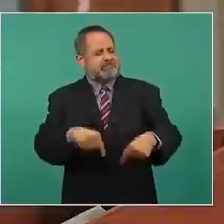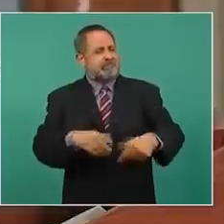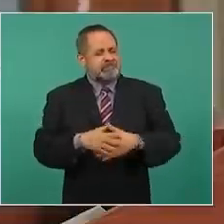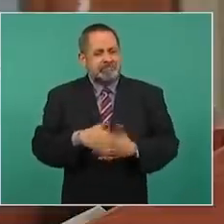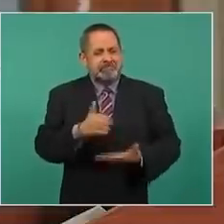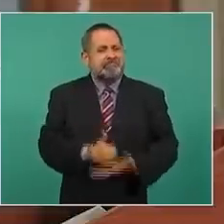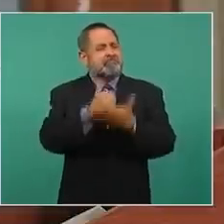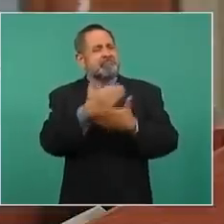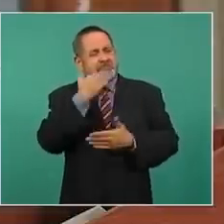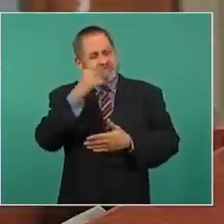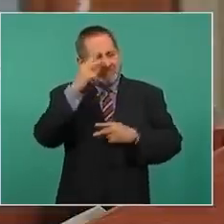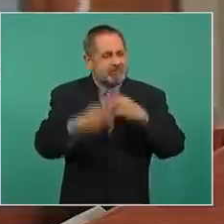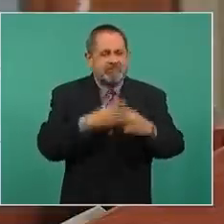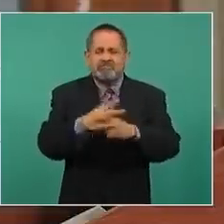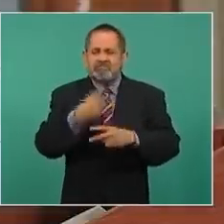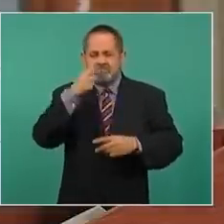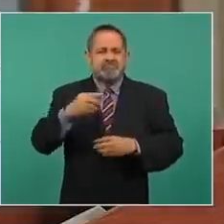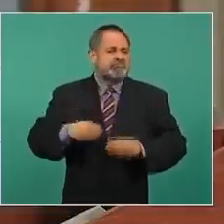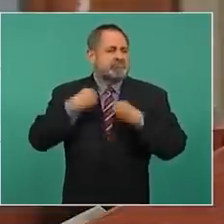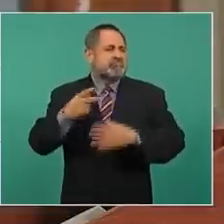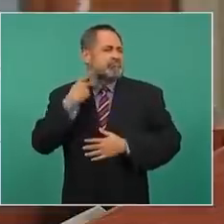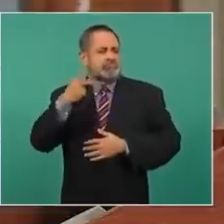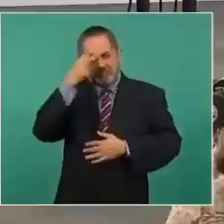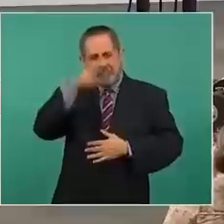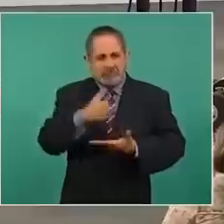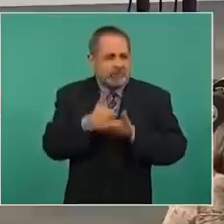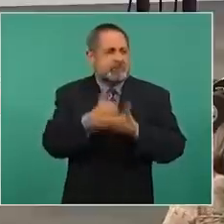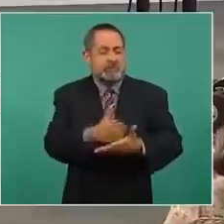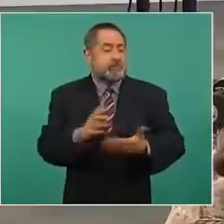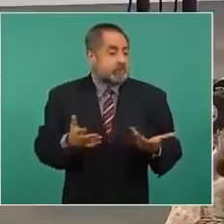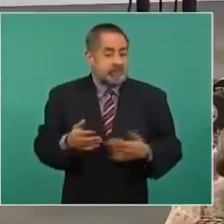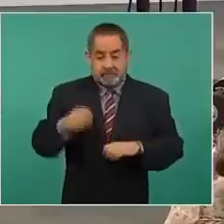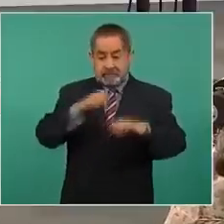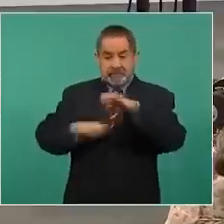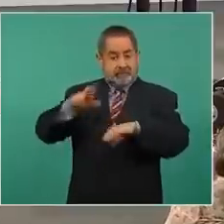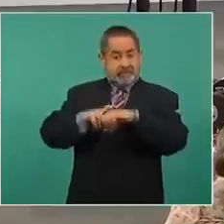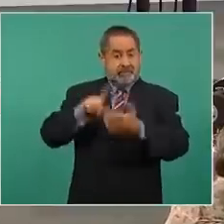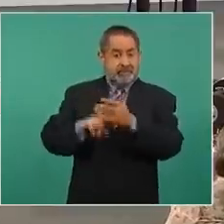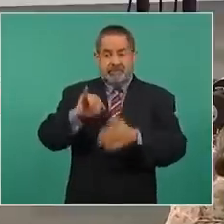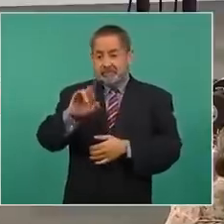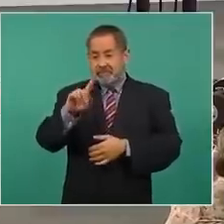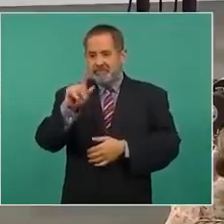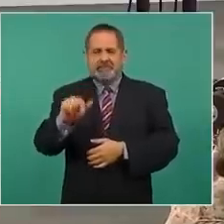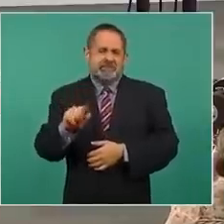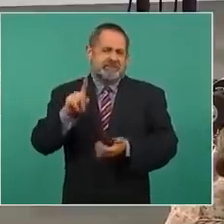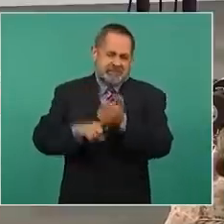contribuyendo a la vida y la política de México y la embaj de Irlanda